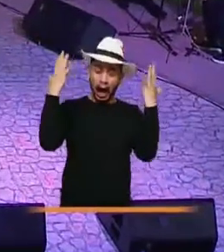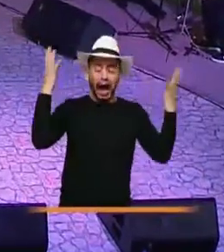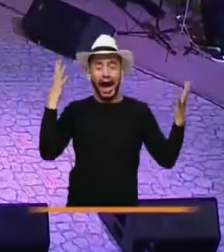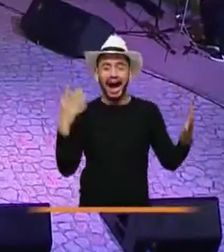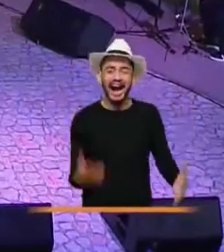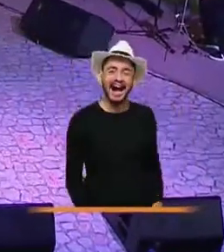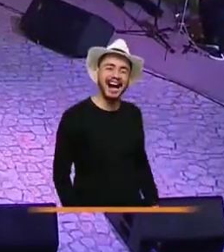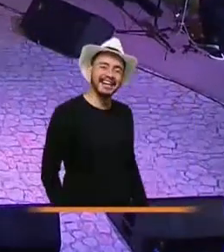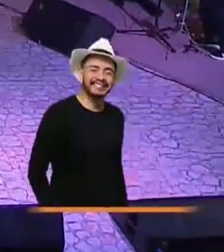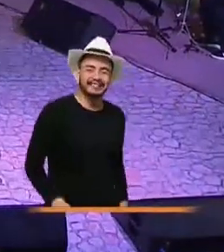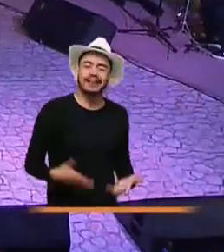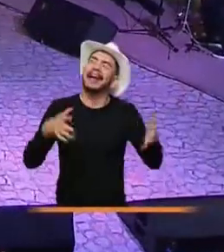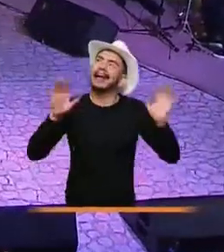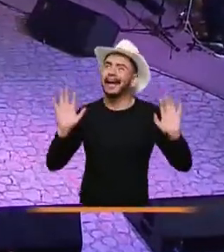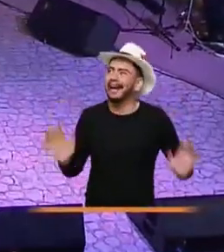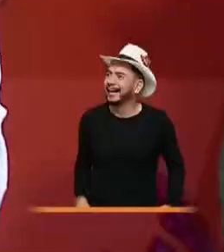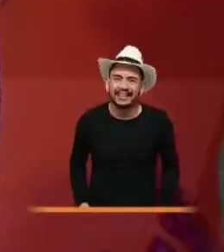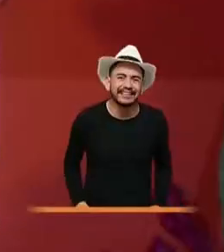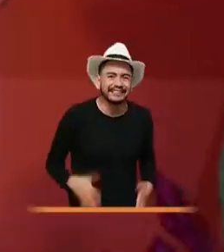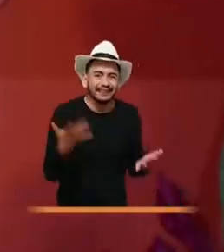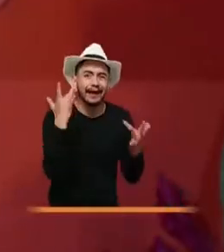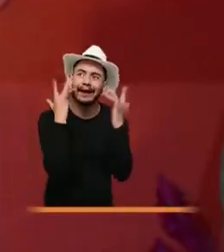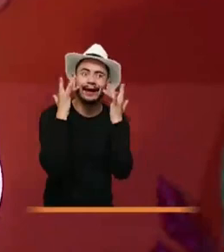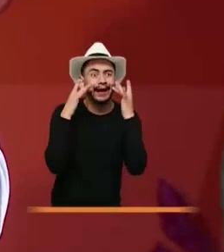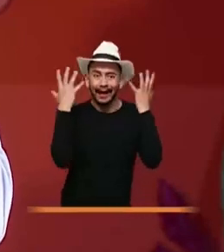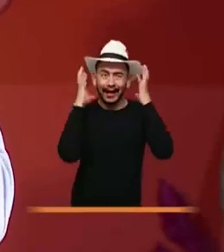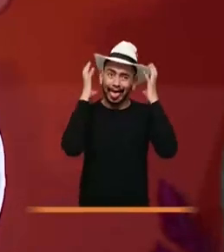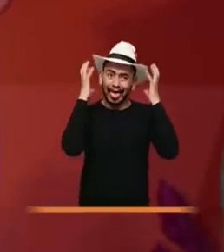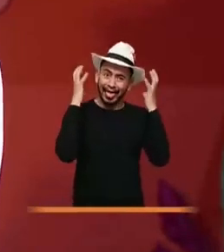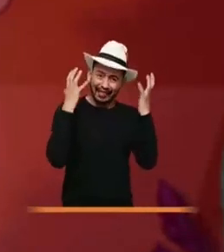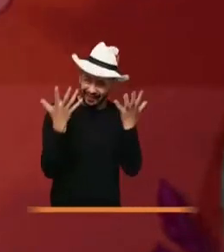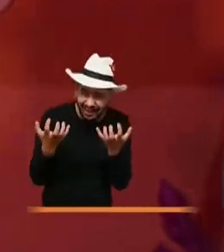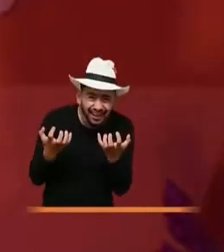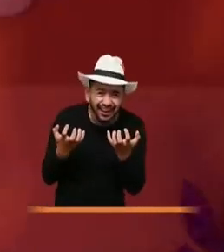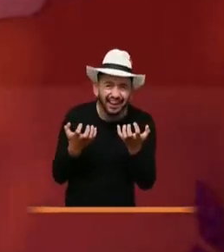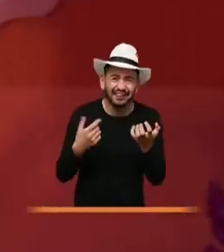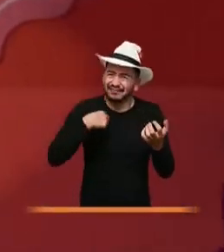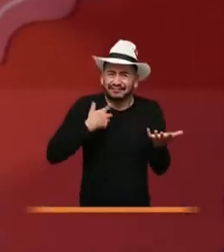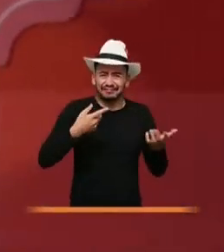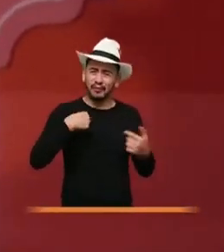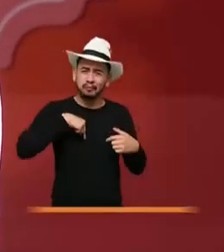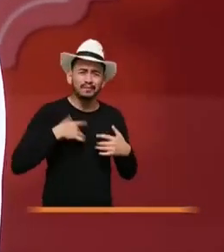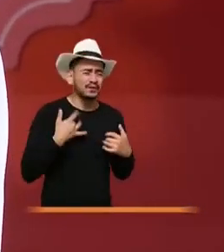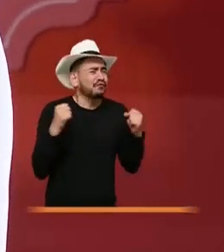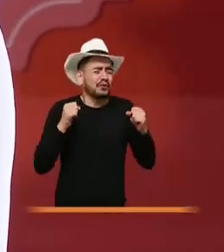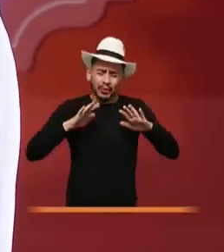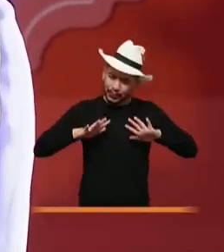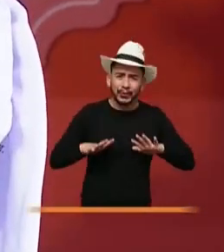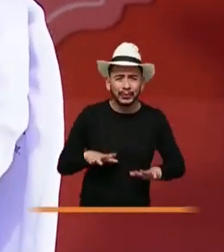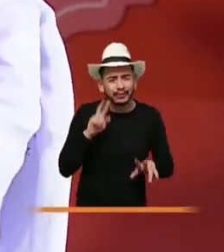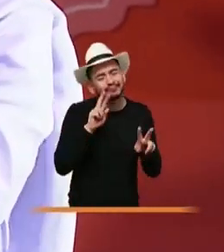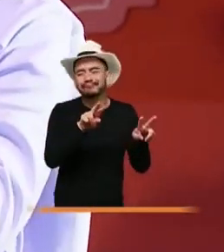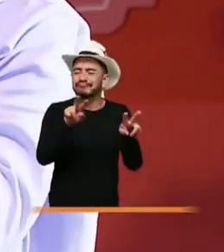si es que se los va a chupar qué tal vez es frío como yo me eché